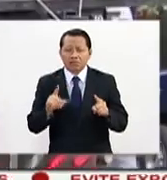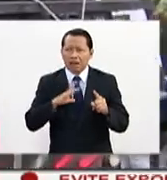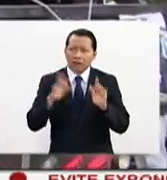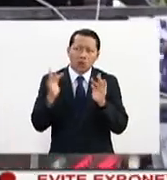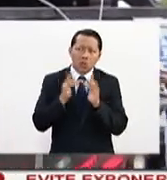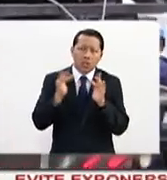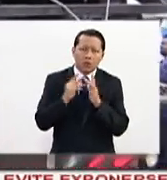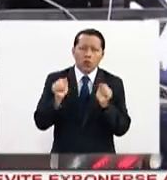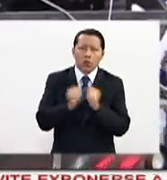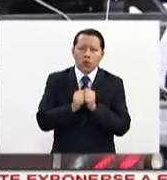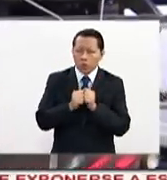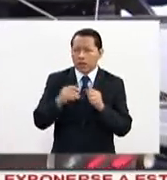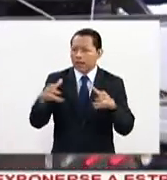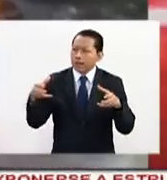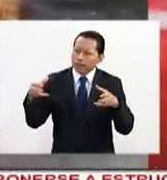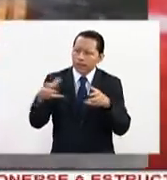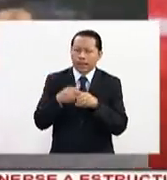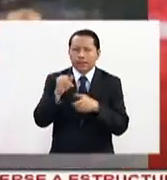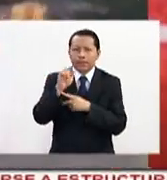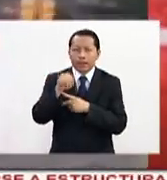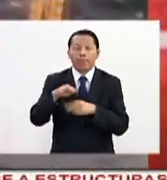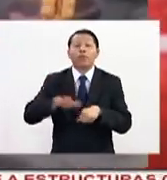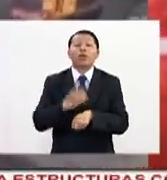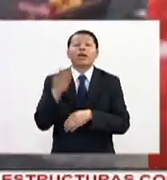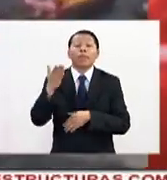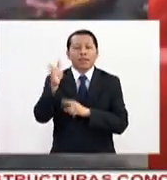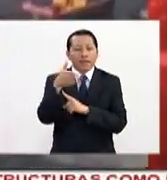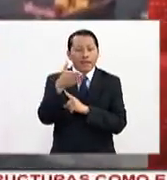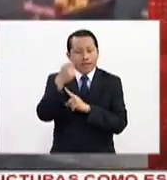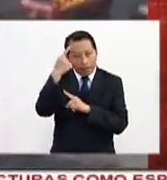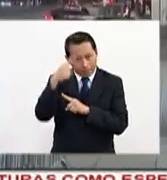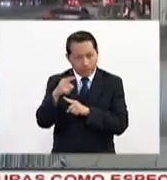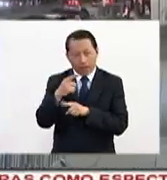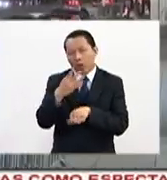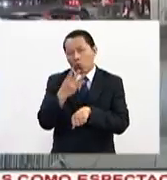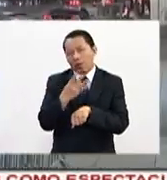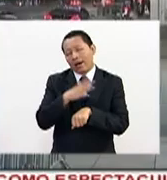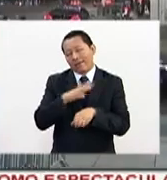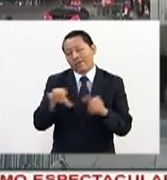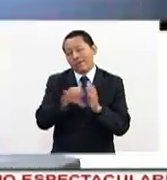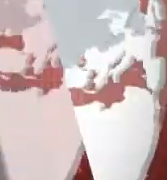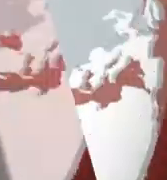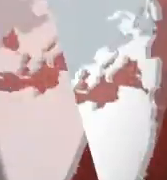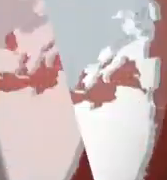Estado Islámico, ya que pidió banderas de este grupo terrorista para su cuarto de hospital.